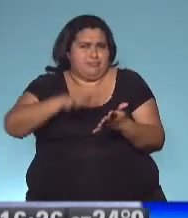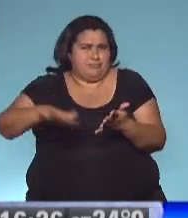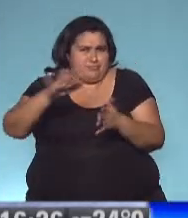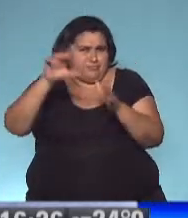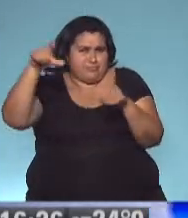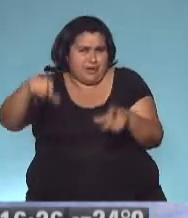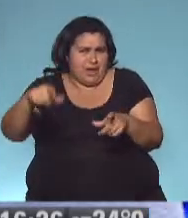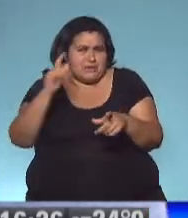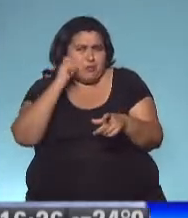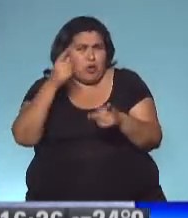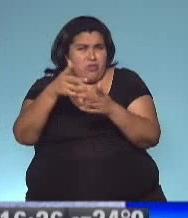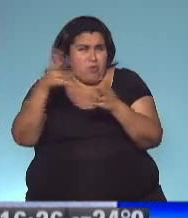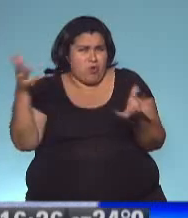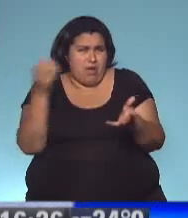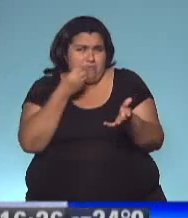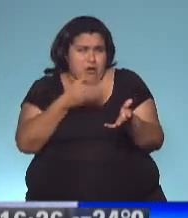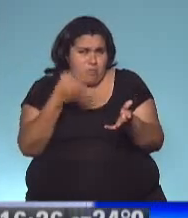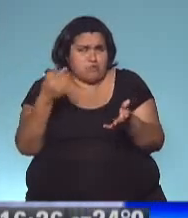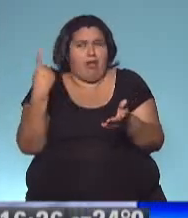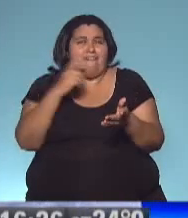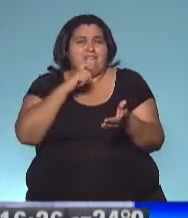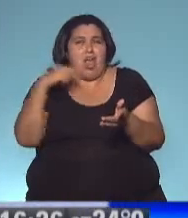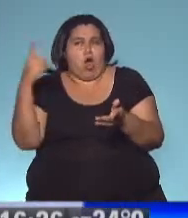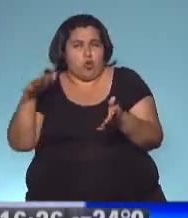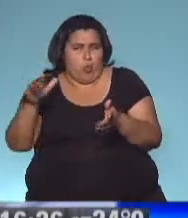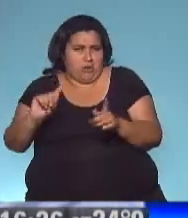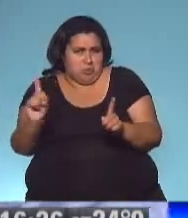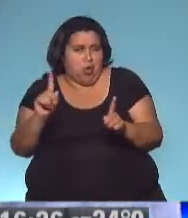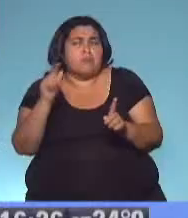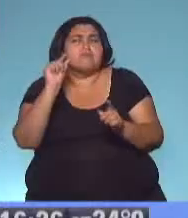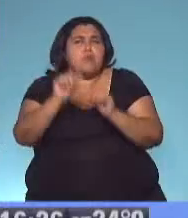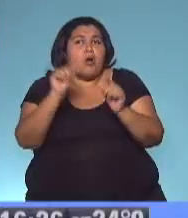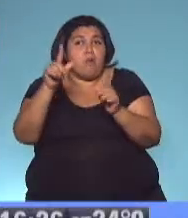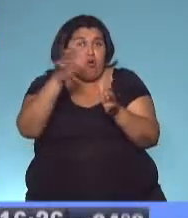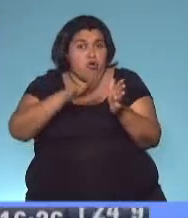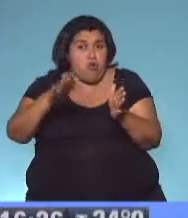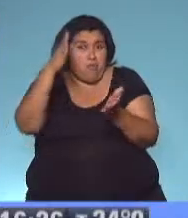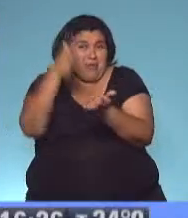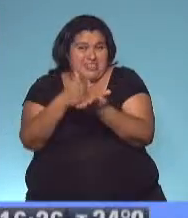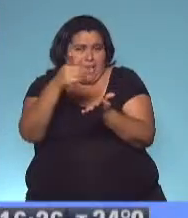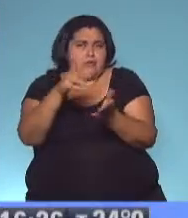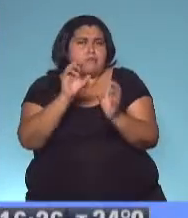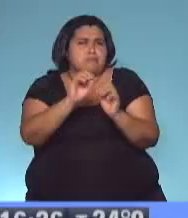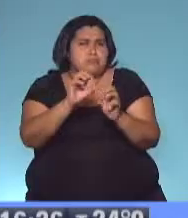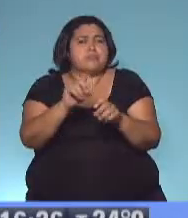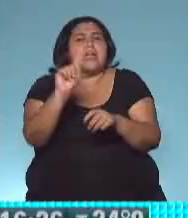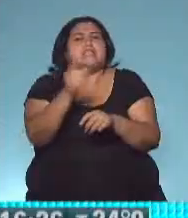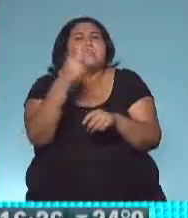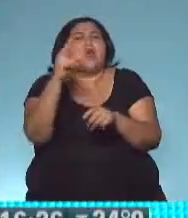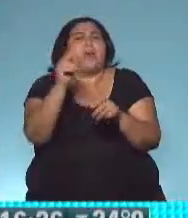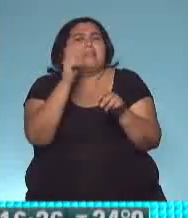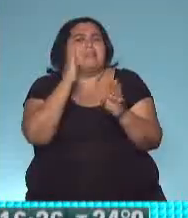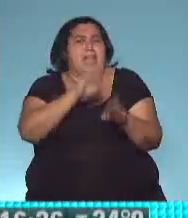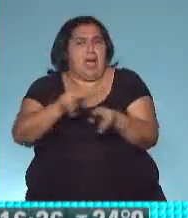mundo con el predio que tenemos. No solo con eso, sino que equipando uno de los sectores con 120 camas. Y bueno, qué